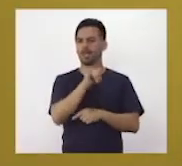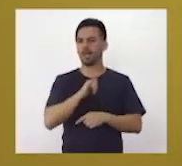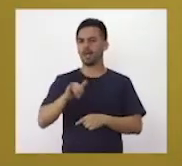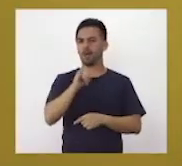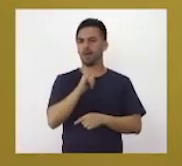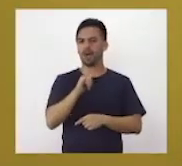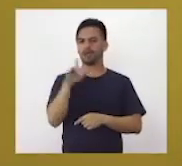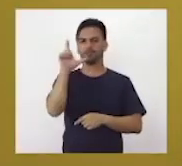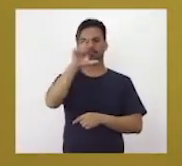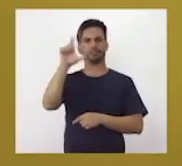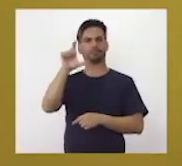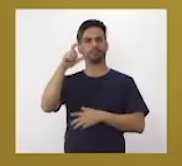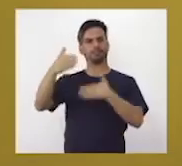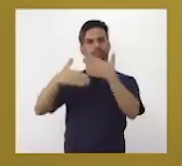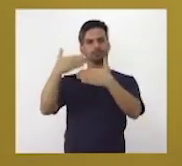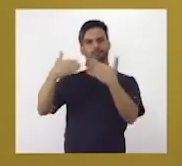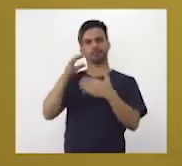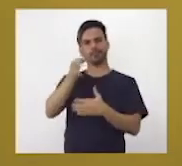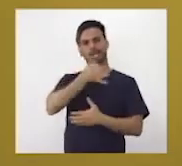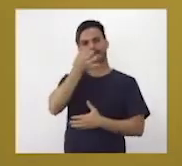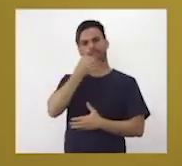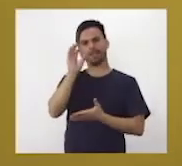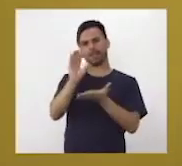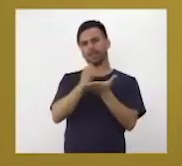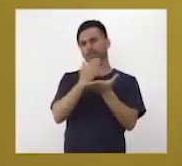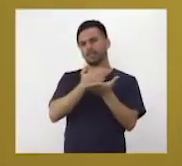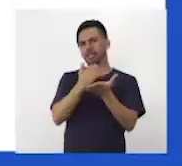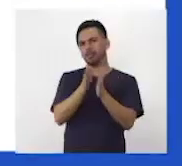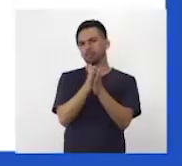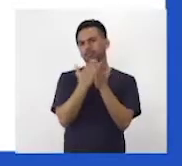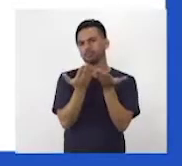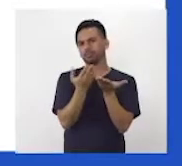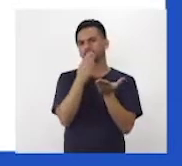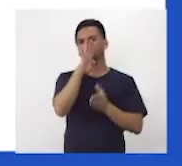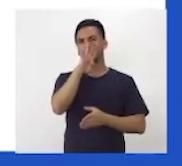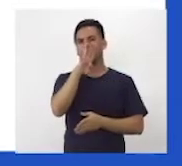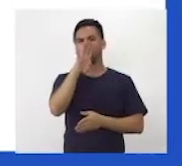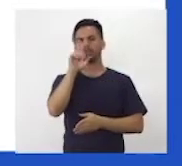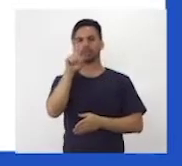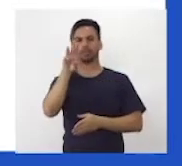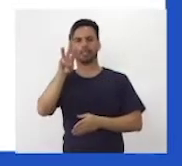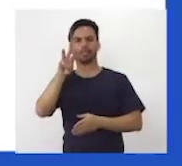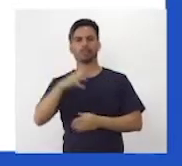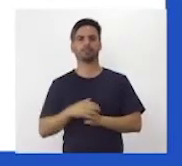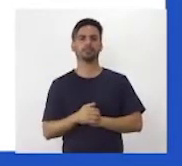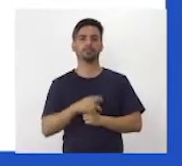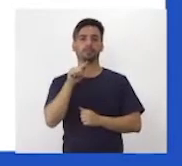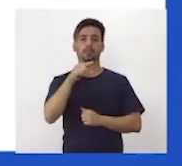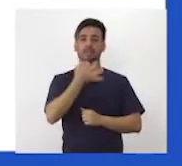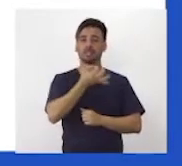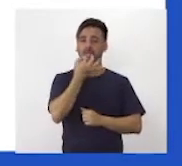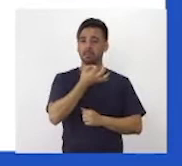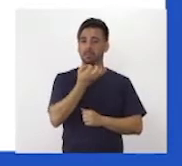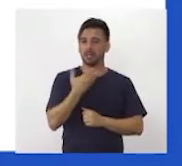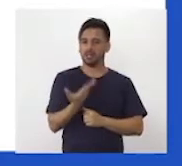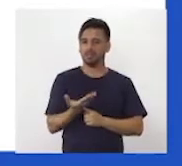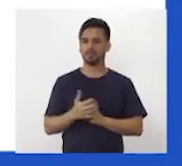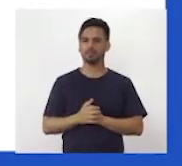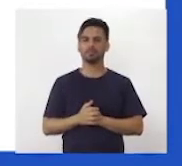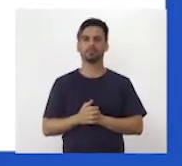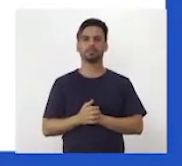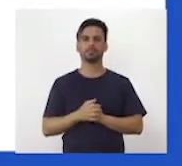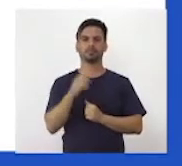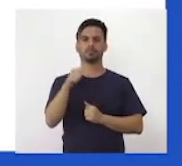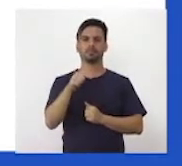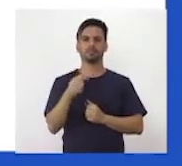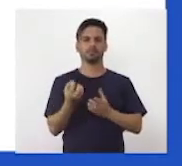igual con la situación que se les presenta en el libro de texto en la página 413. Ahora se